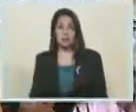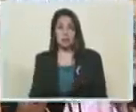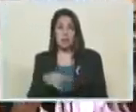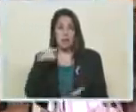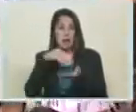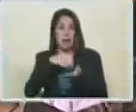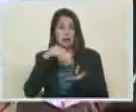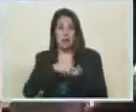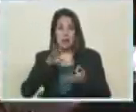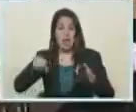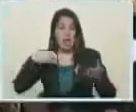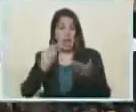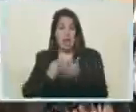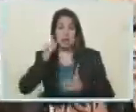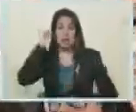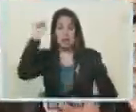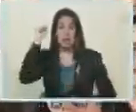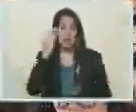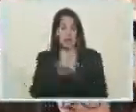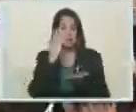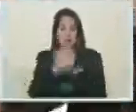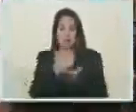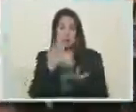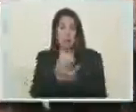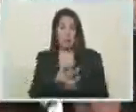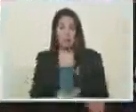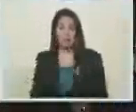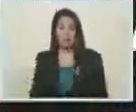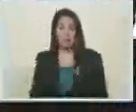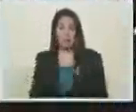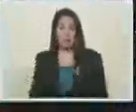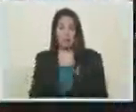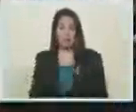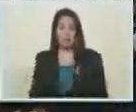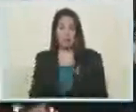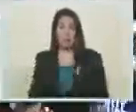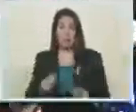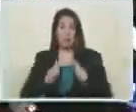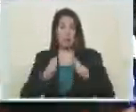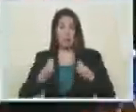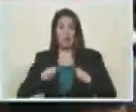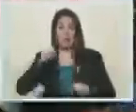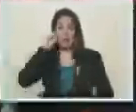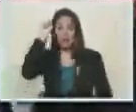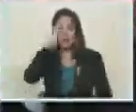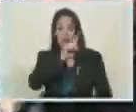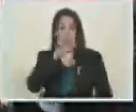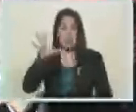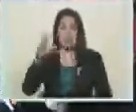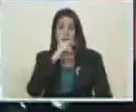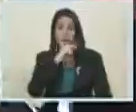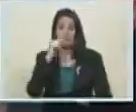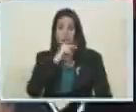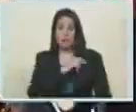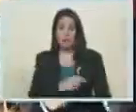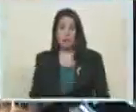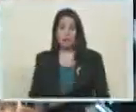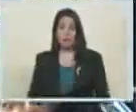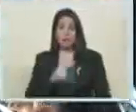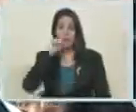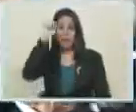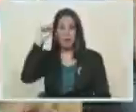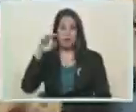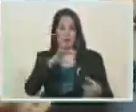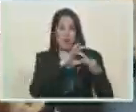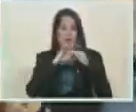¡Carabobo, hasta la victoria siempre! ¡Que viva la victoria del 15 de octubre! ¡Que viva